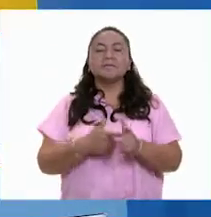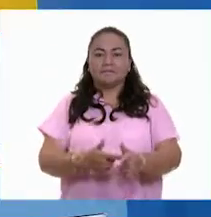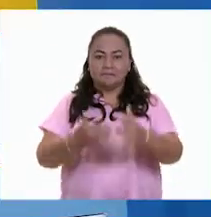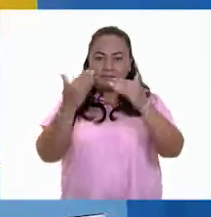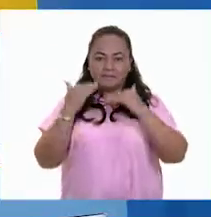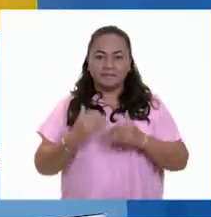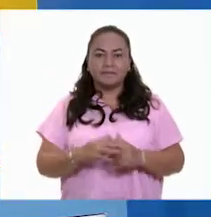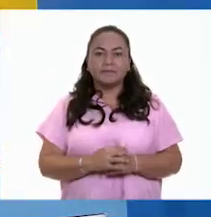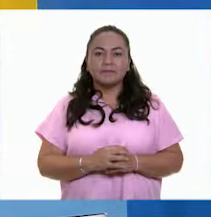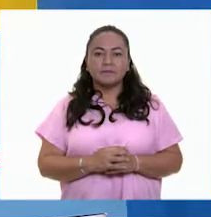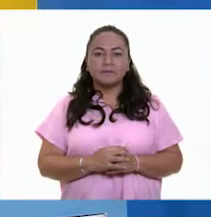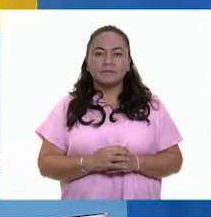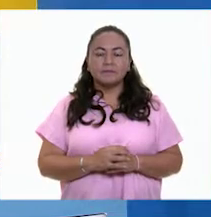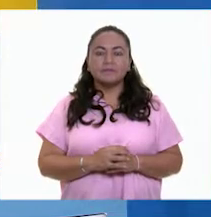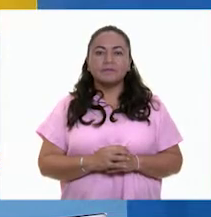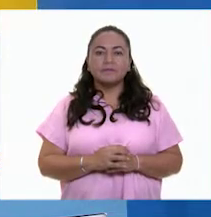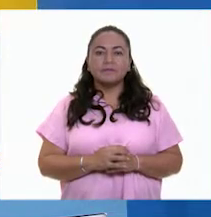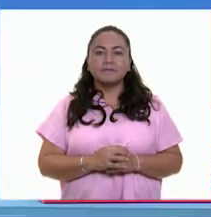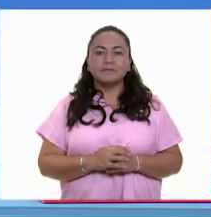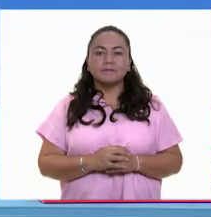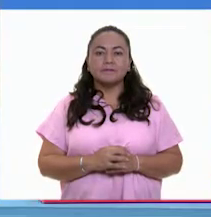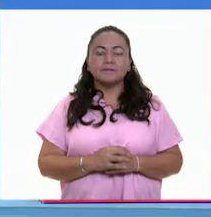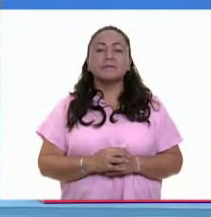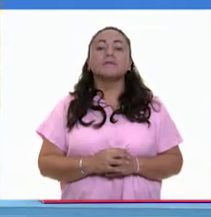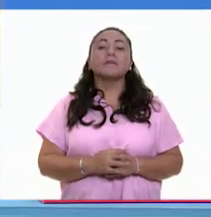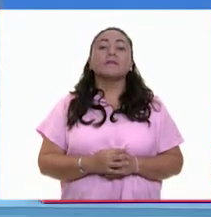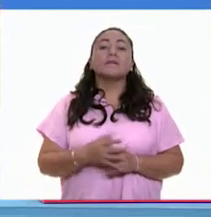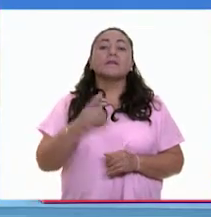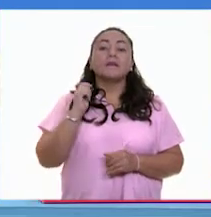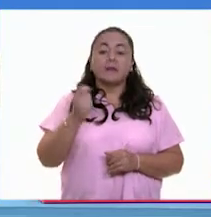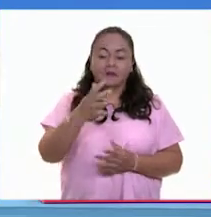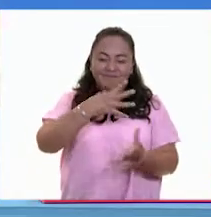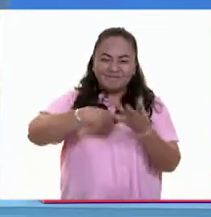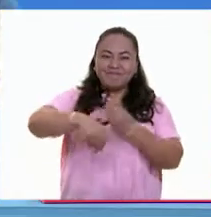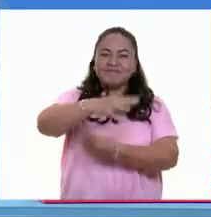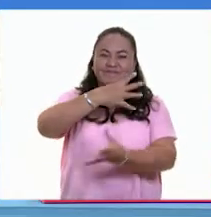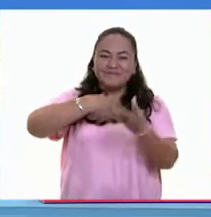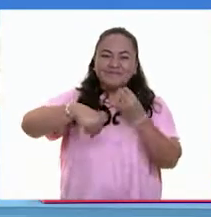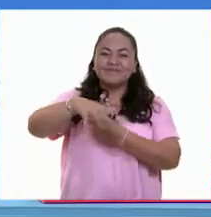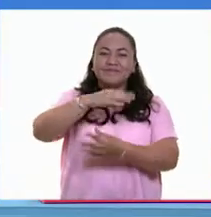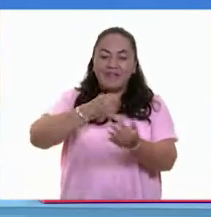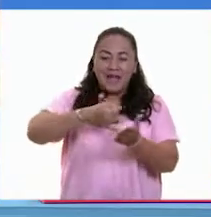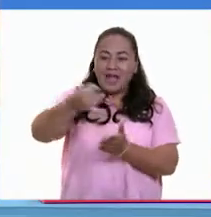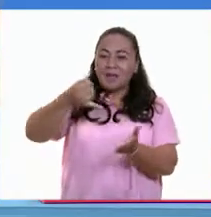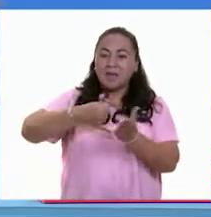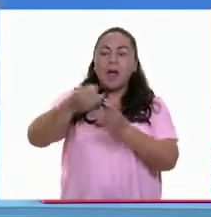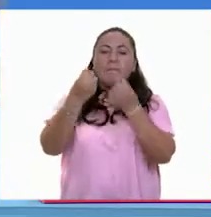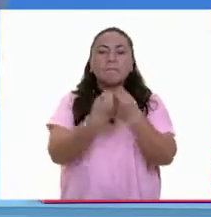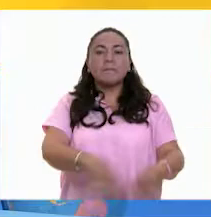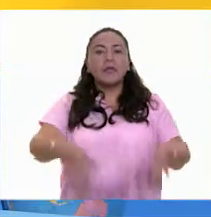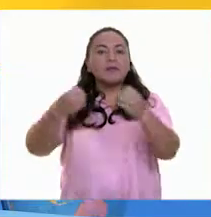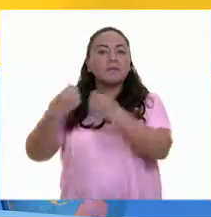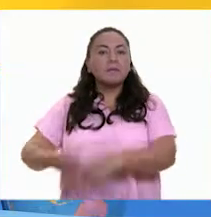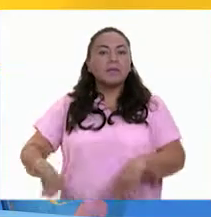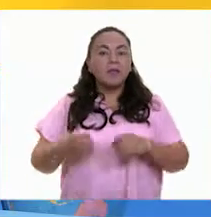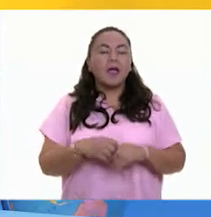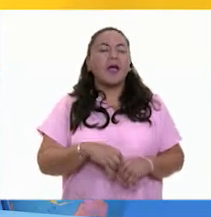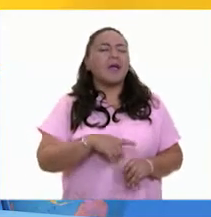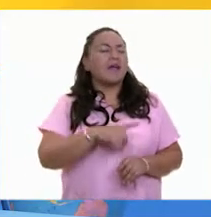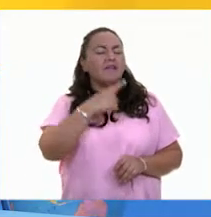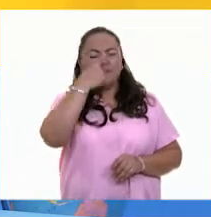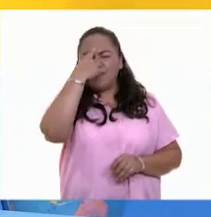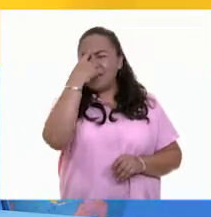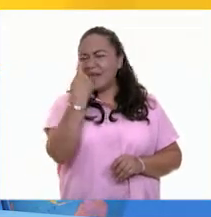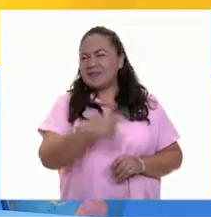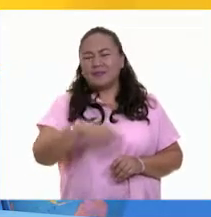entonces. La que sigue es pérdida en la producción agrícola. Ok. Esa está